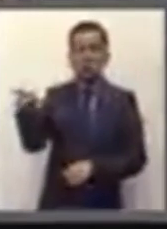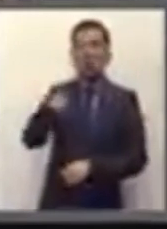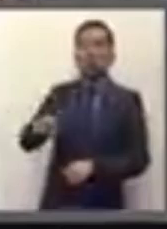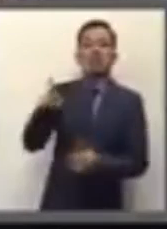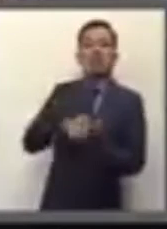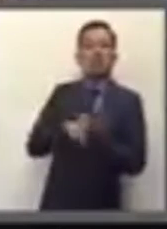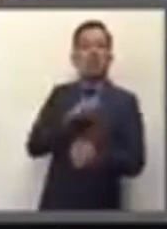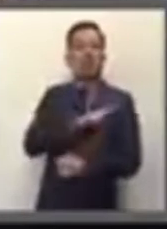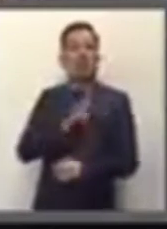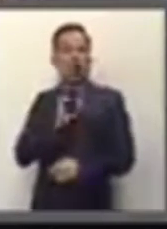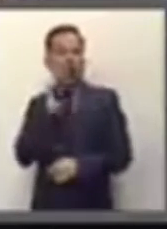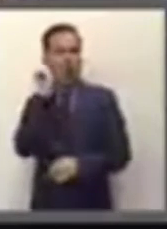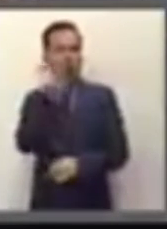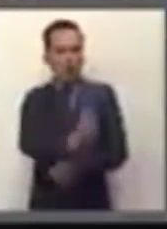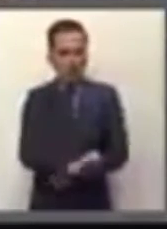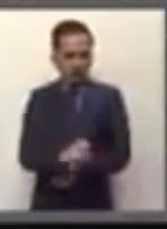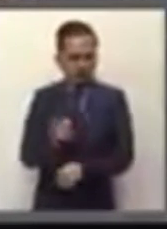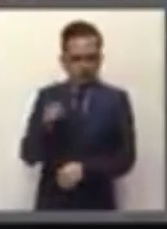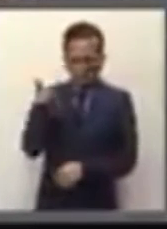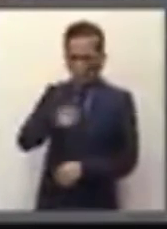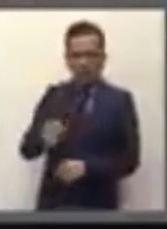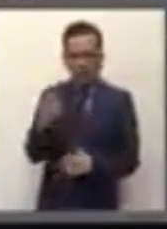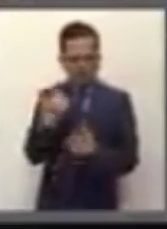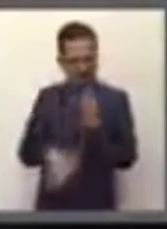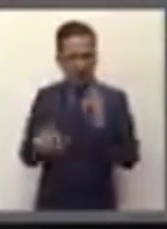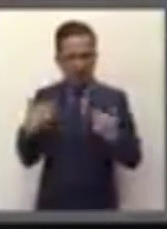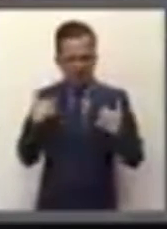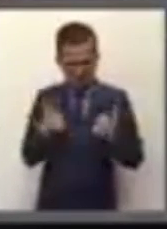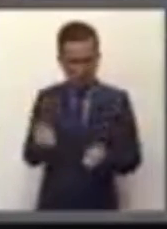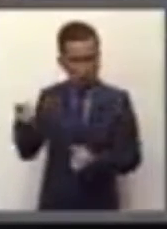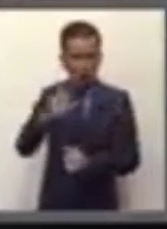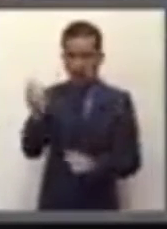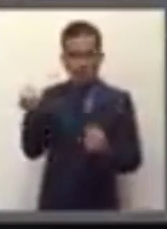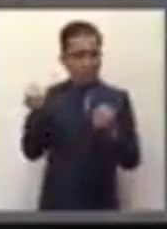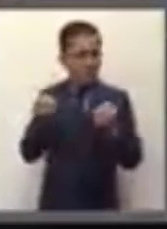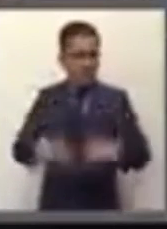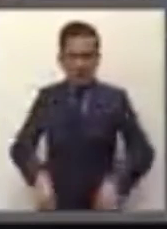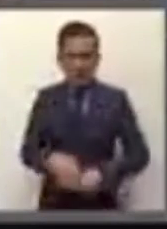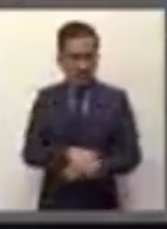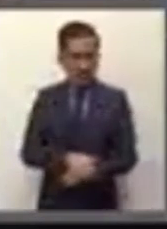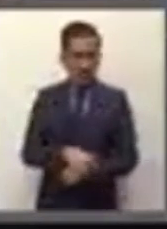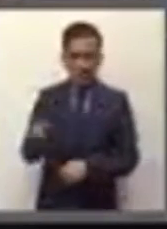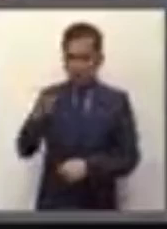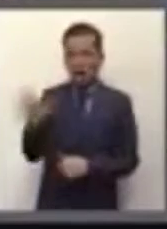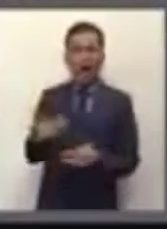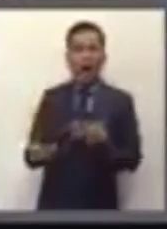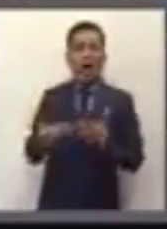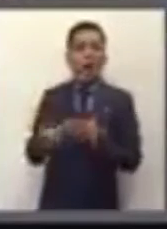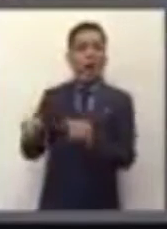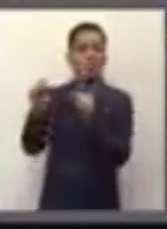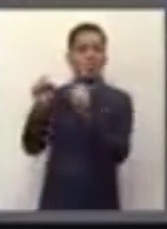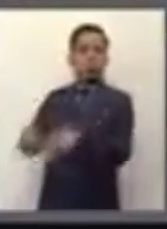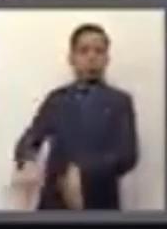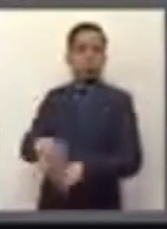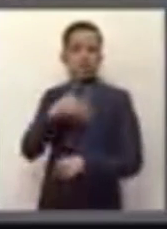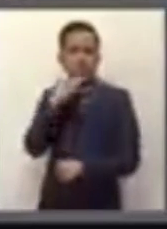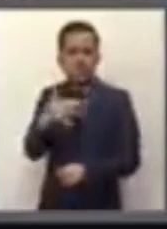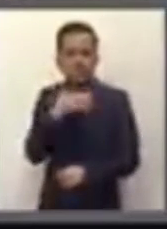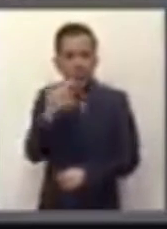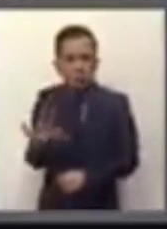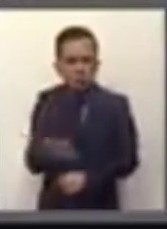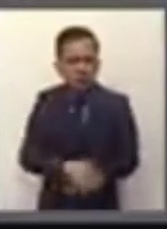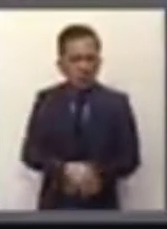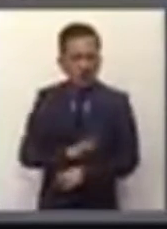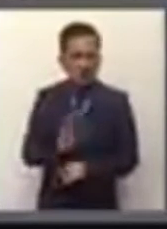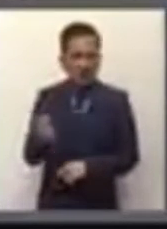su derrota. No digieren que están en el basurero de la historia. Y no saben ni siquiera ser